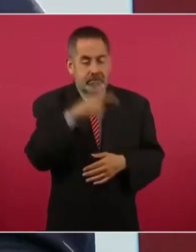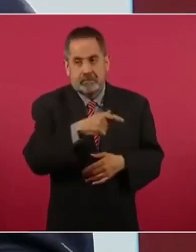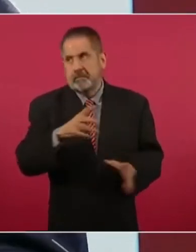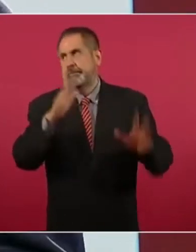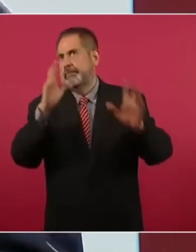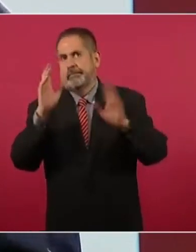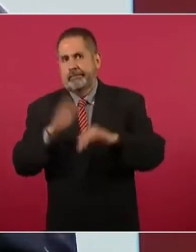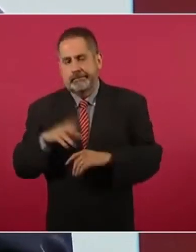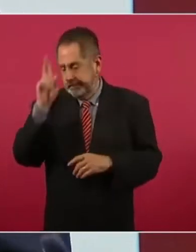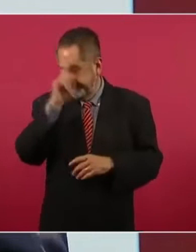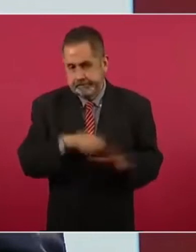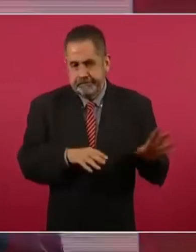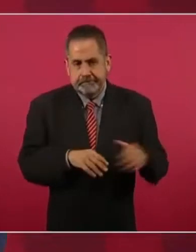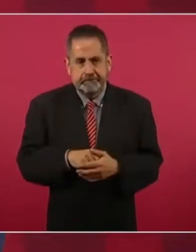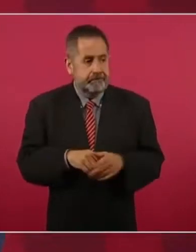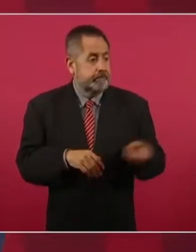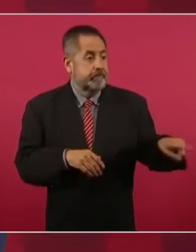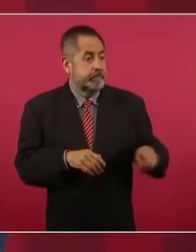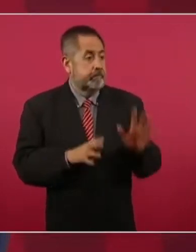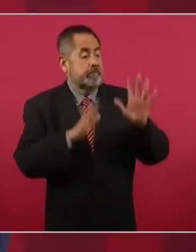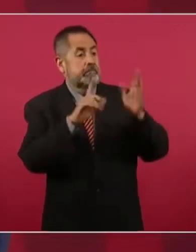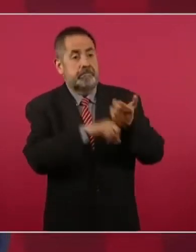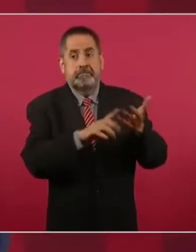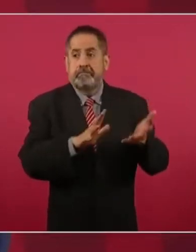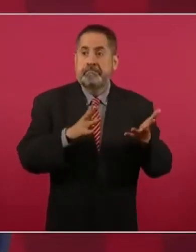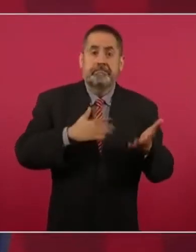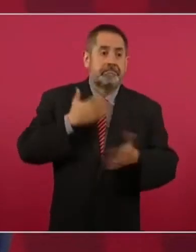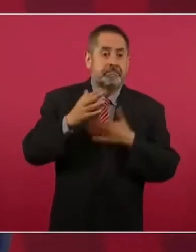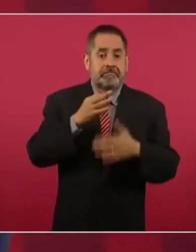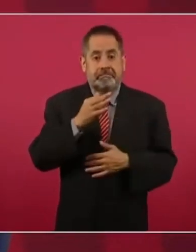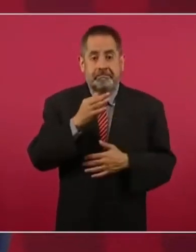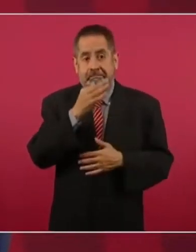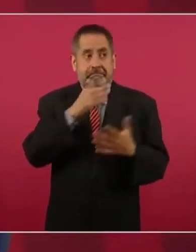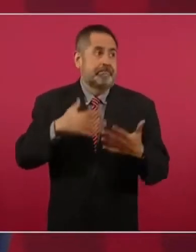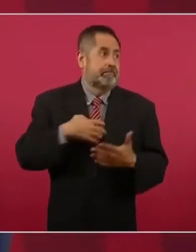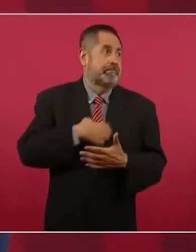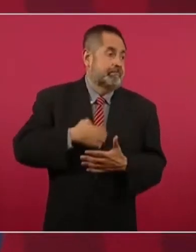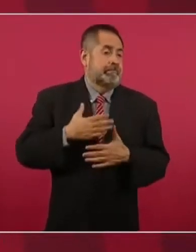era fiesta nacional para ellos, era euforia.